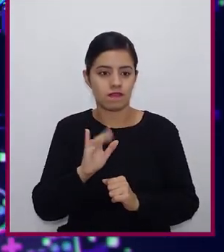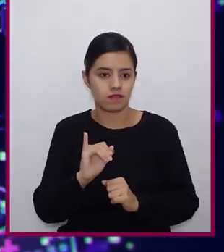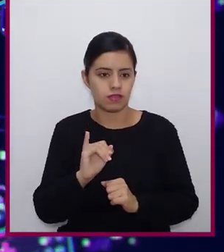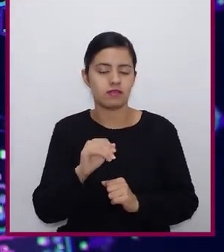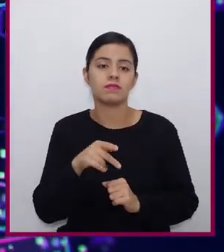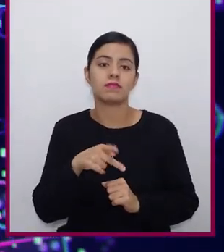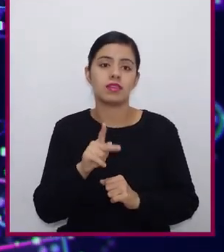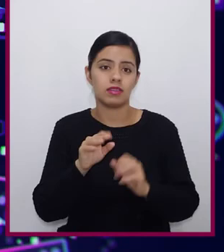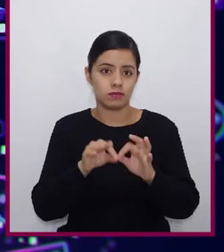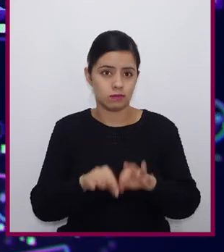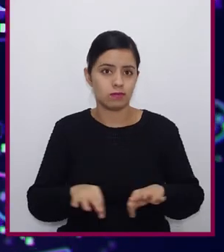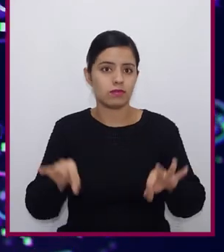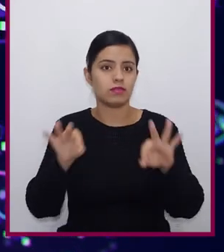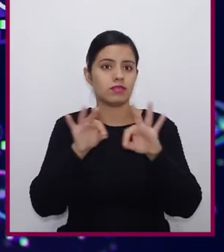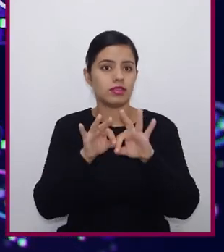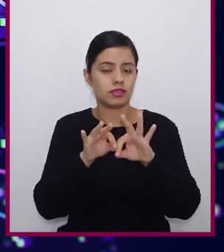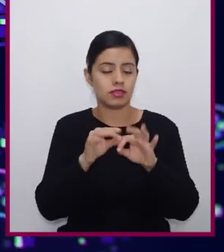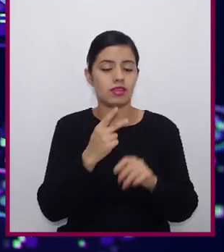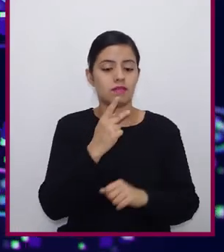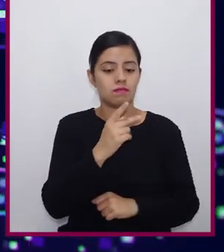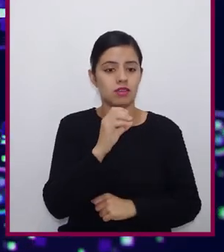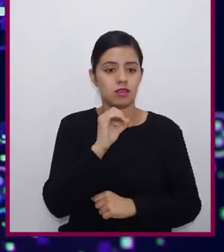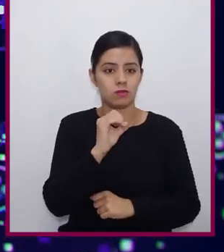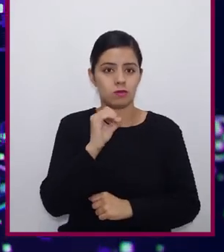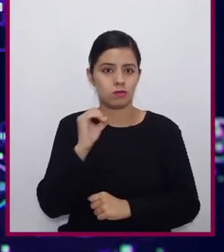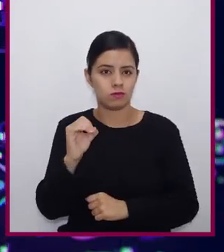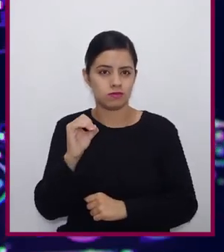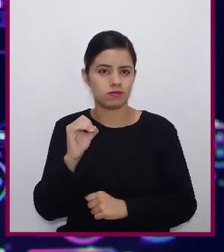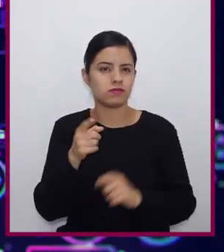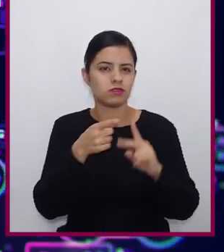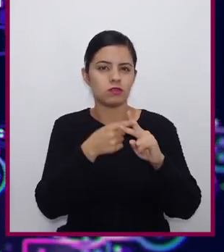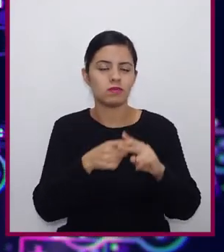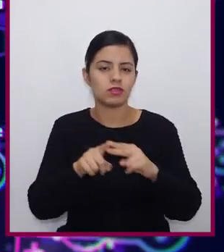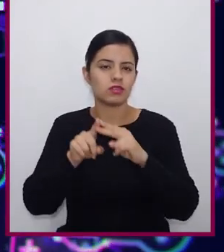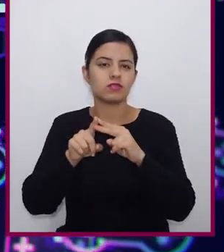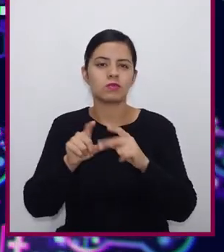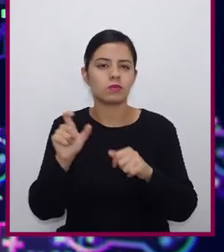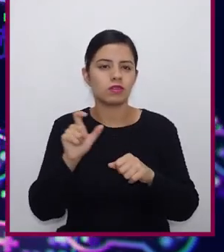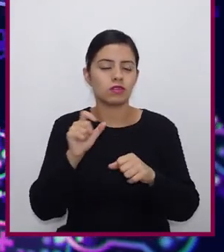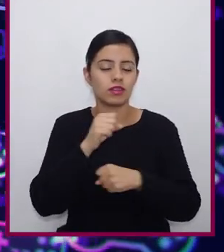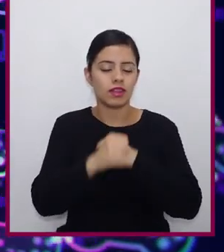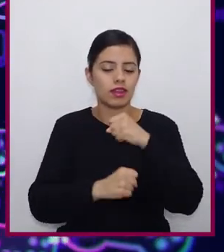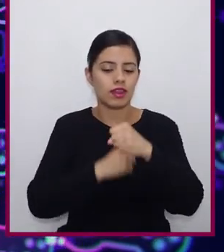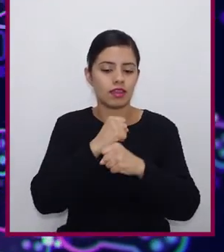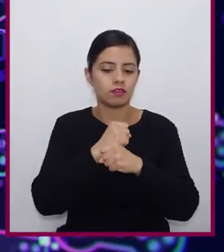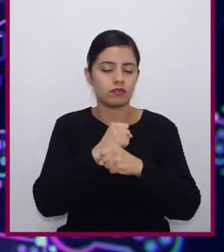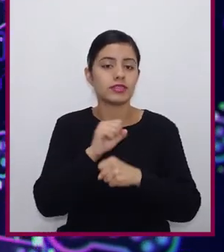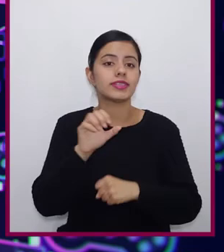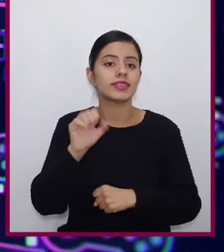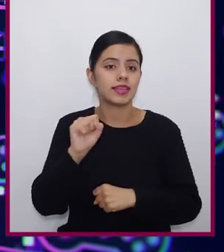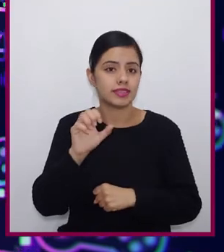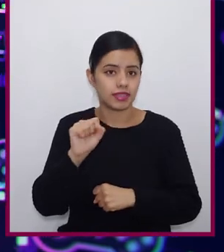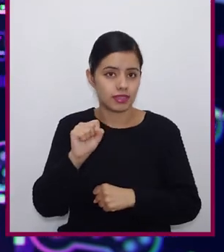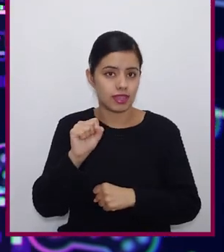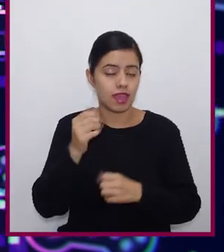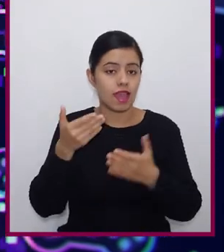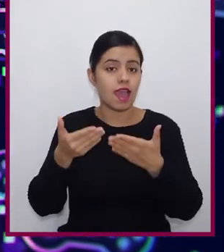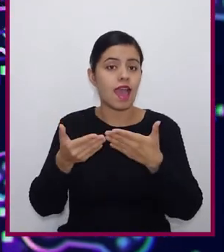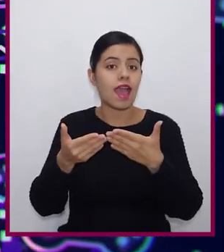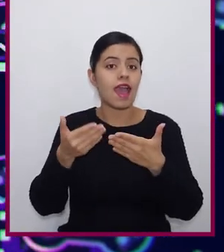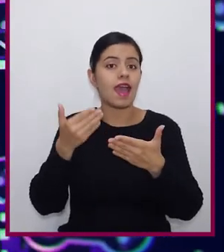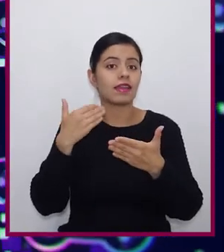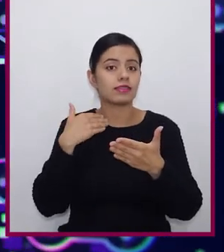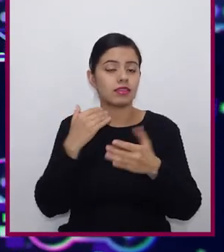importante resaltar que la POO surgió hasta la década de los 60. Antes se almacenaba